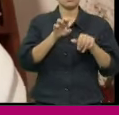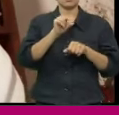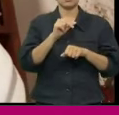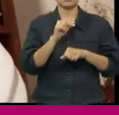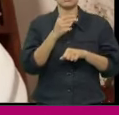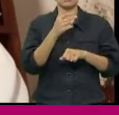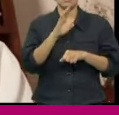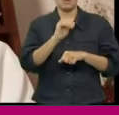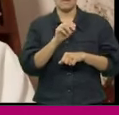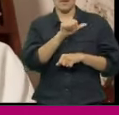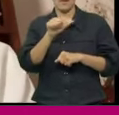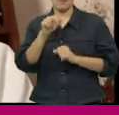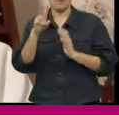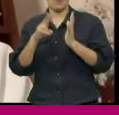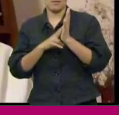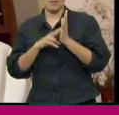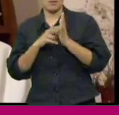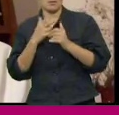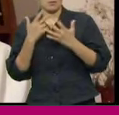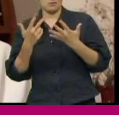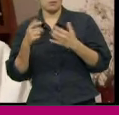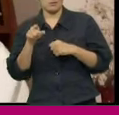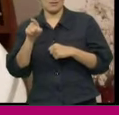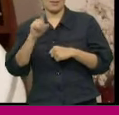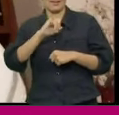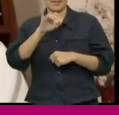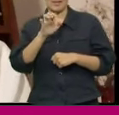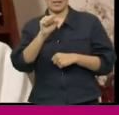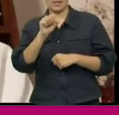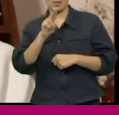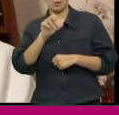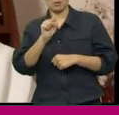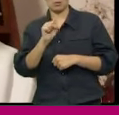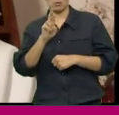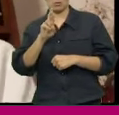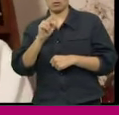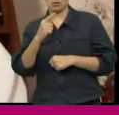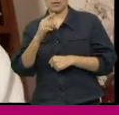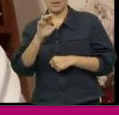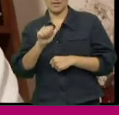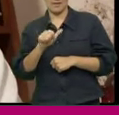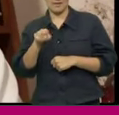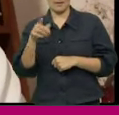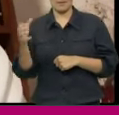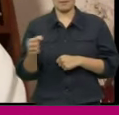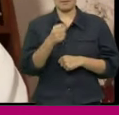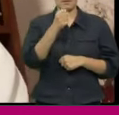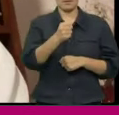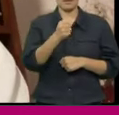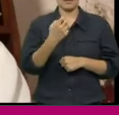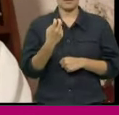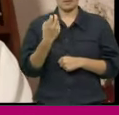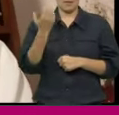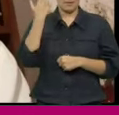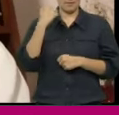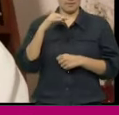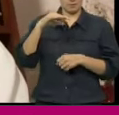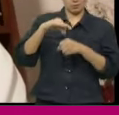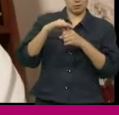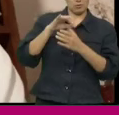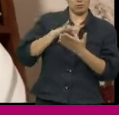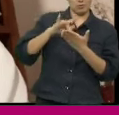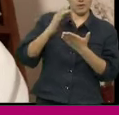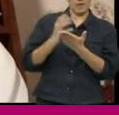impusieron a Jesús Ortega en la presidencia del PRD, que no había ganado la elección en un acuerdo con Calderón y con el Tribunal Electoral del Poder Judicial de